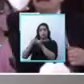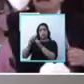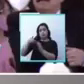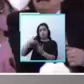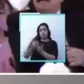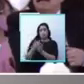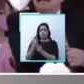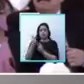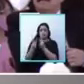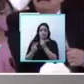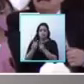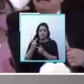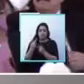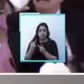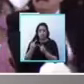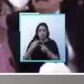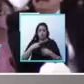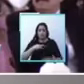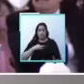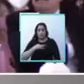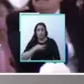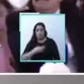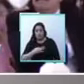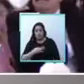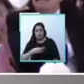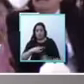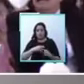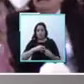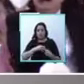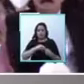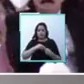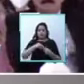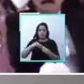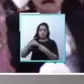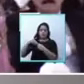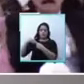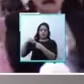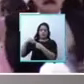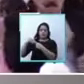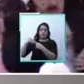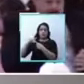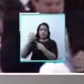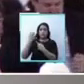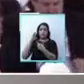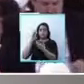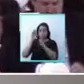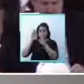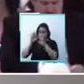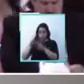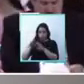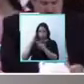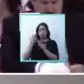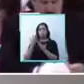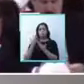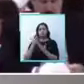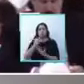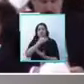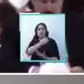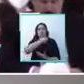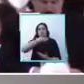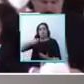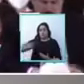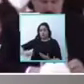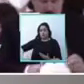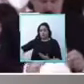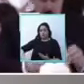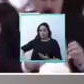pues generando problemas para que se produzca esa situación de retraso en la gestión de la política